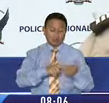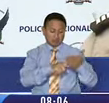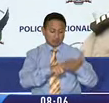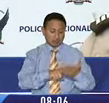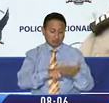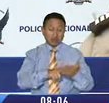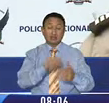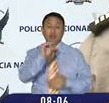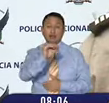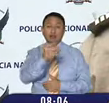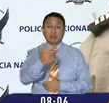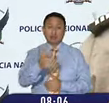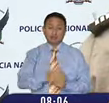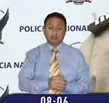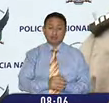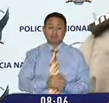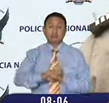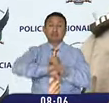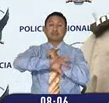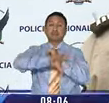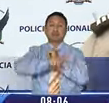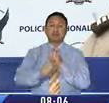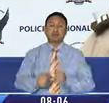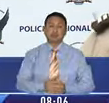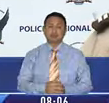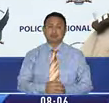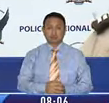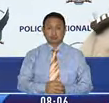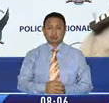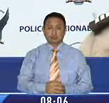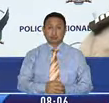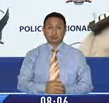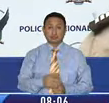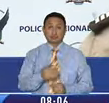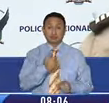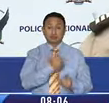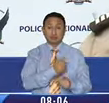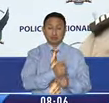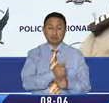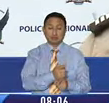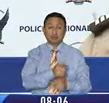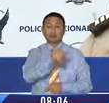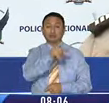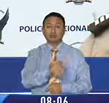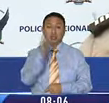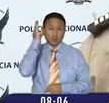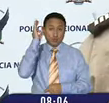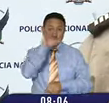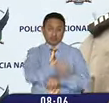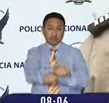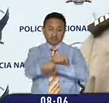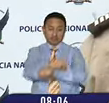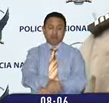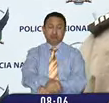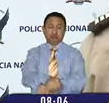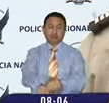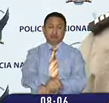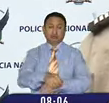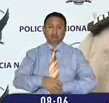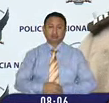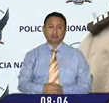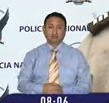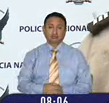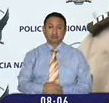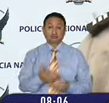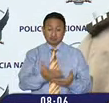nos salta una alerta de robo. Por tal motivo se procedió pues con la aprehensión de la ciudadana y